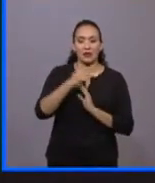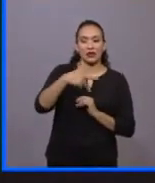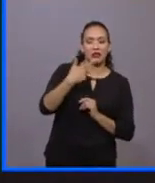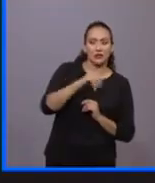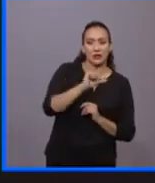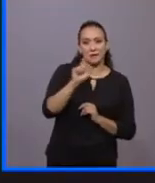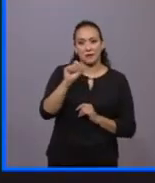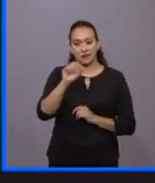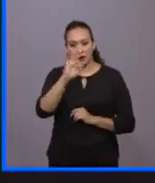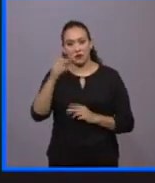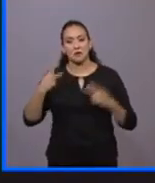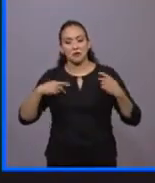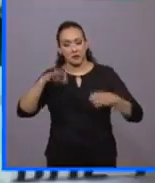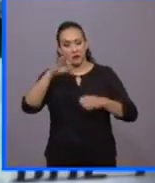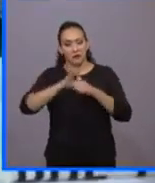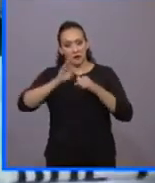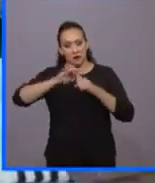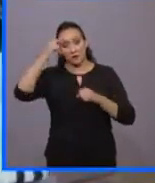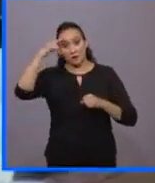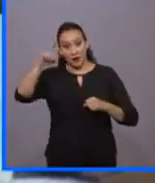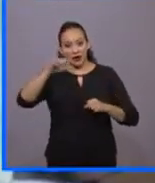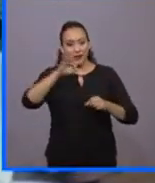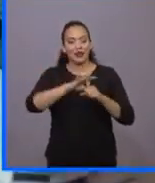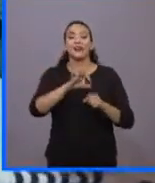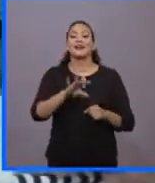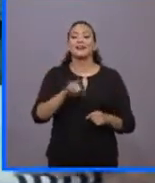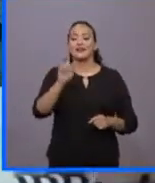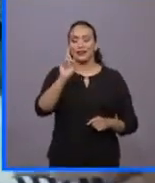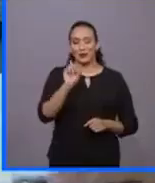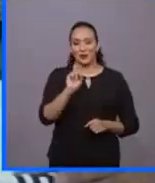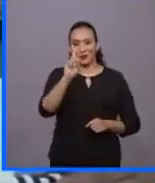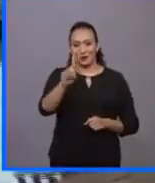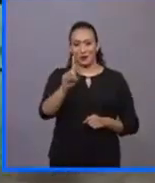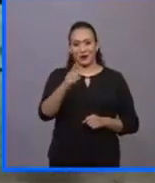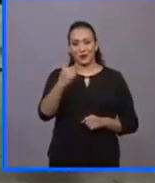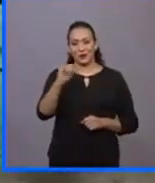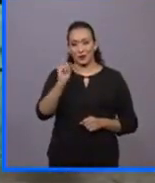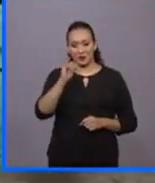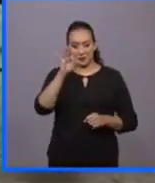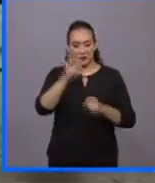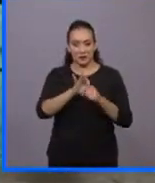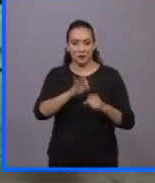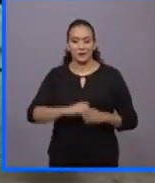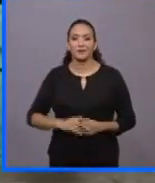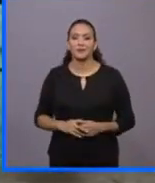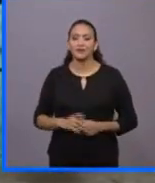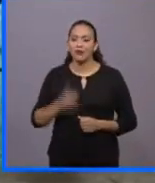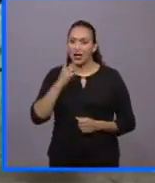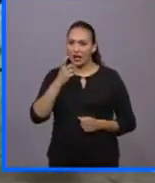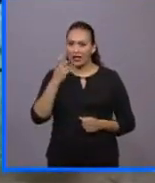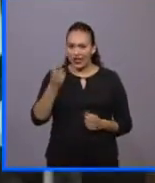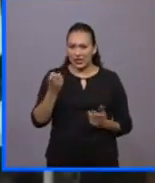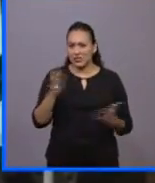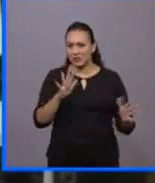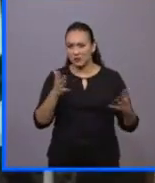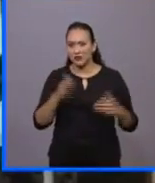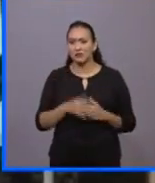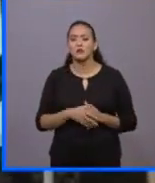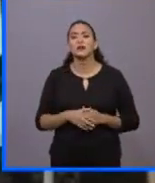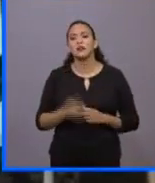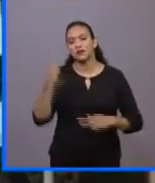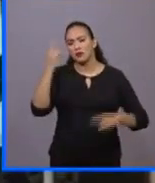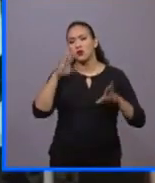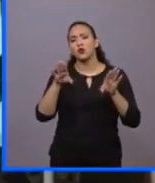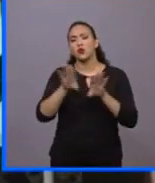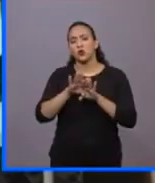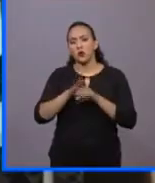y 20% en la elección del Poder Judicial de este domingo 1 de junio. Indicó que dicha estimación será confirmada a